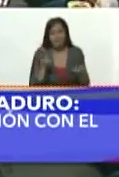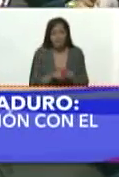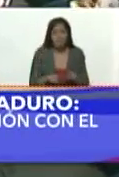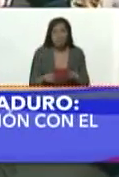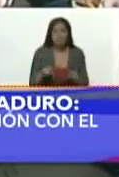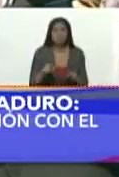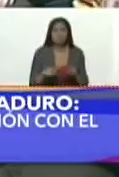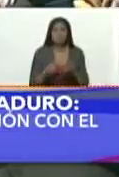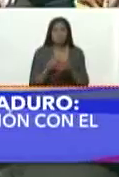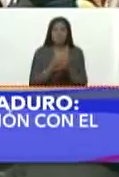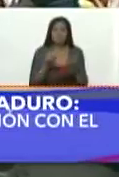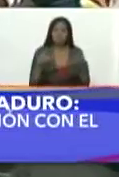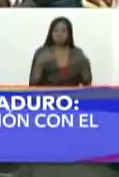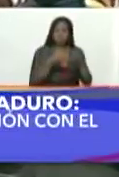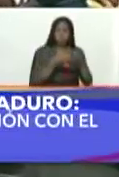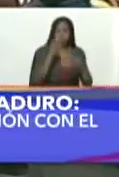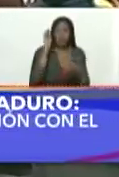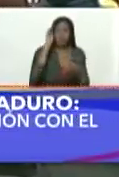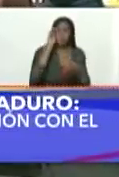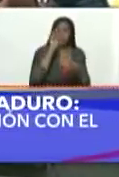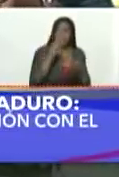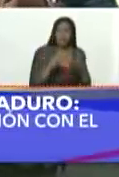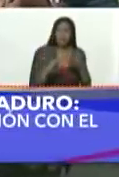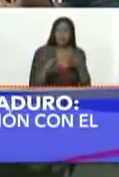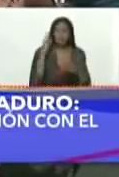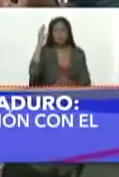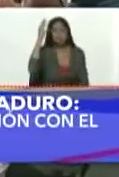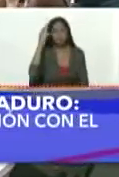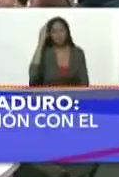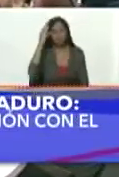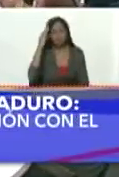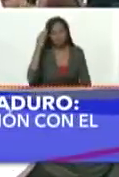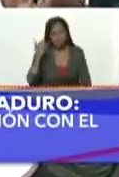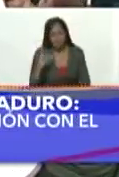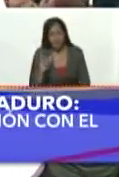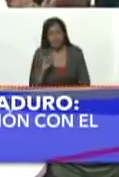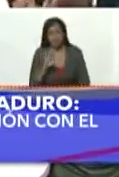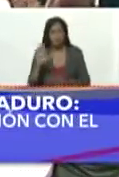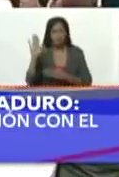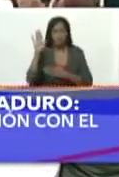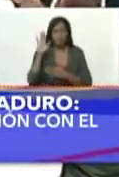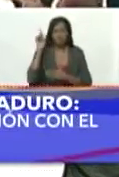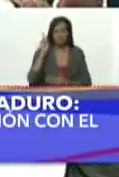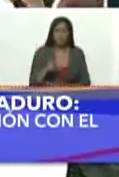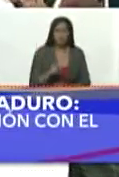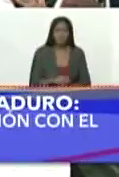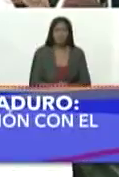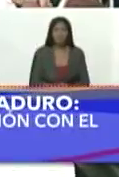el magisterio venezolana. Conciencia, compromiso.